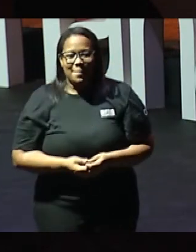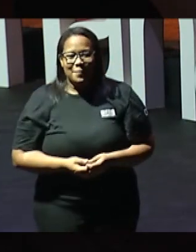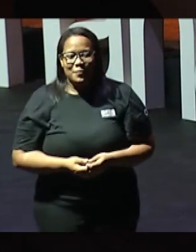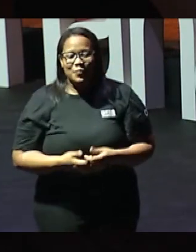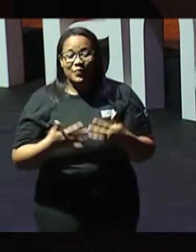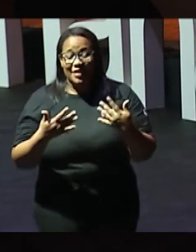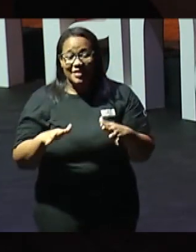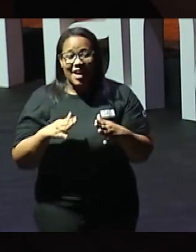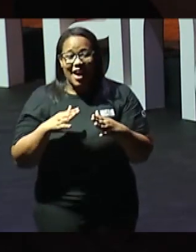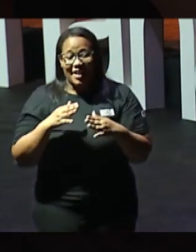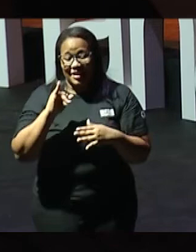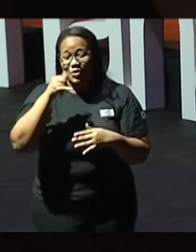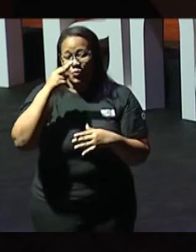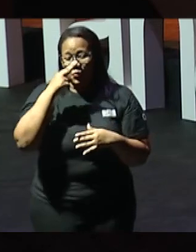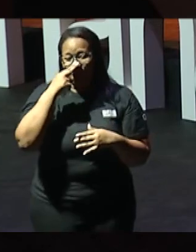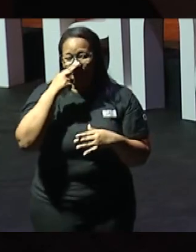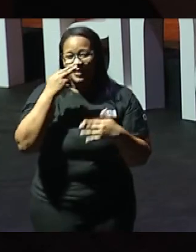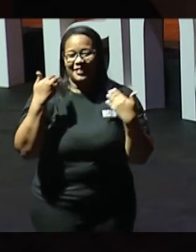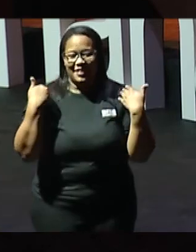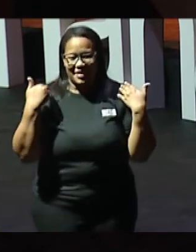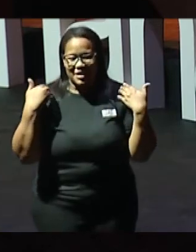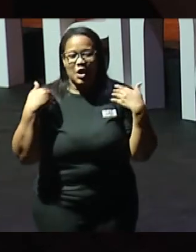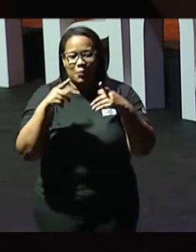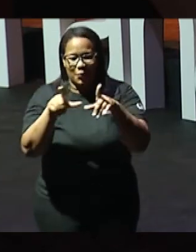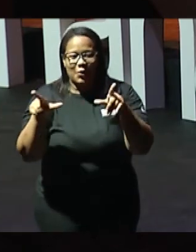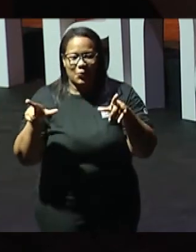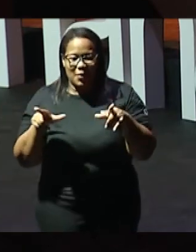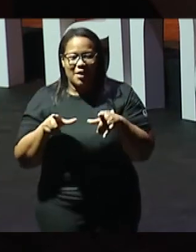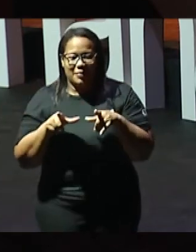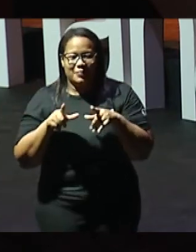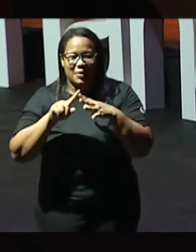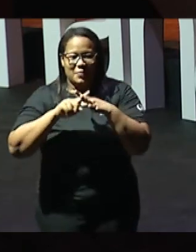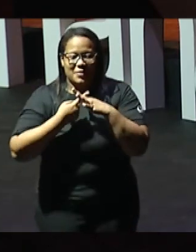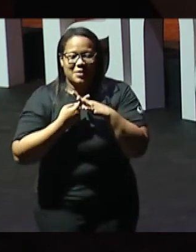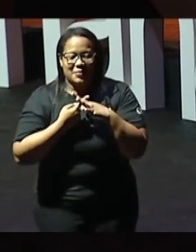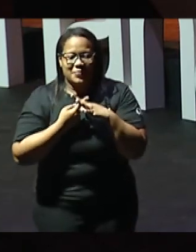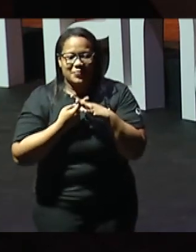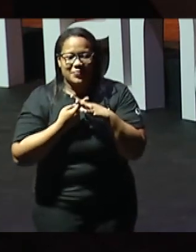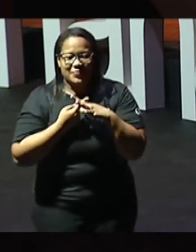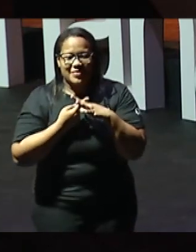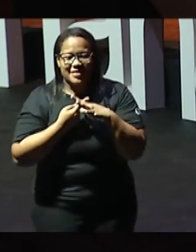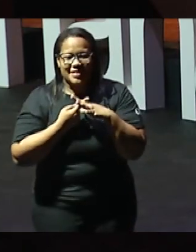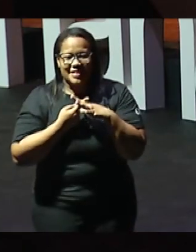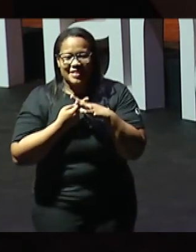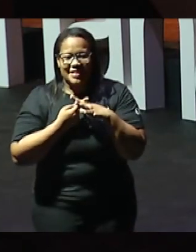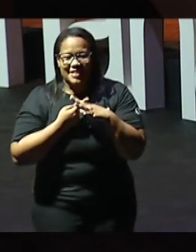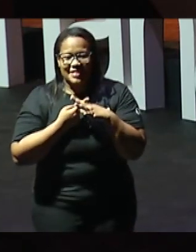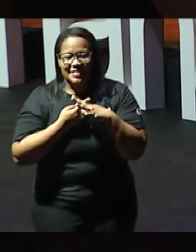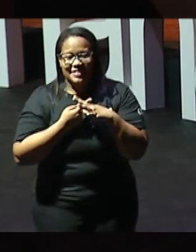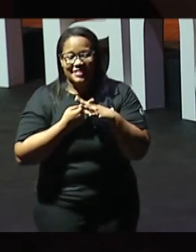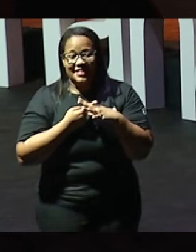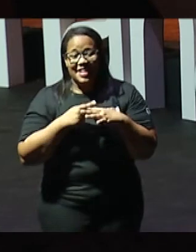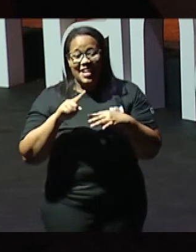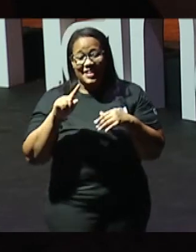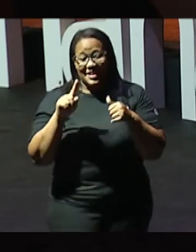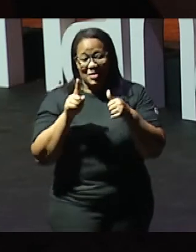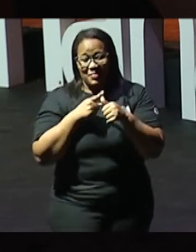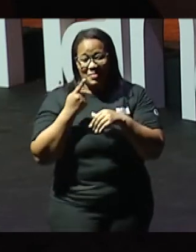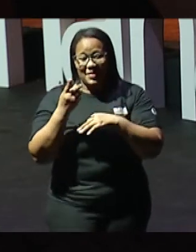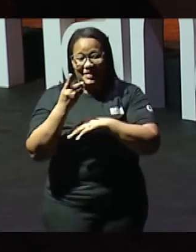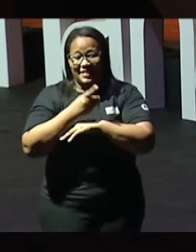aunque no del todo bien porque es a los dos días se llenó lleno de mosquitos los operadores cámaras